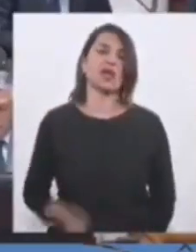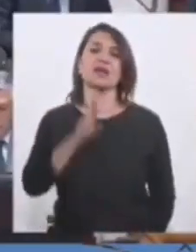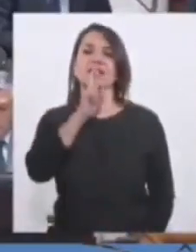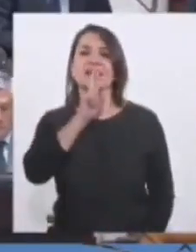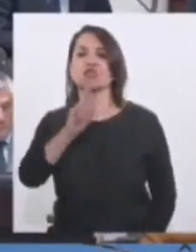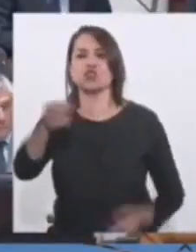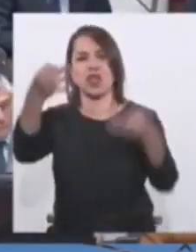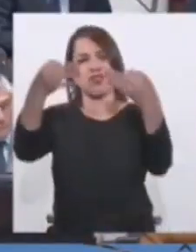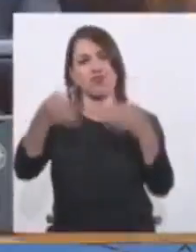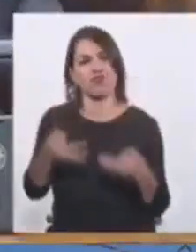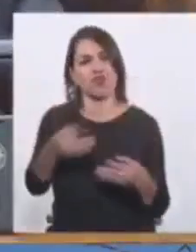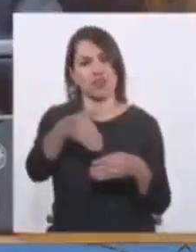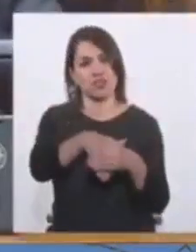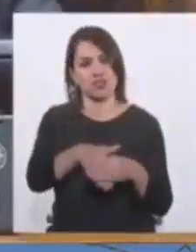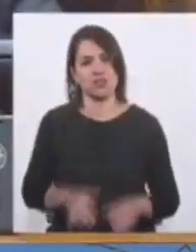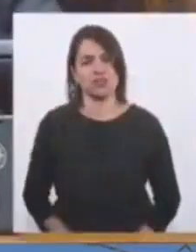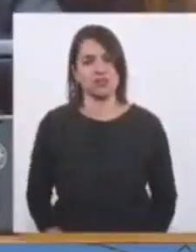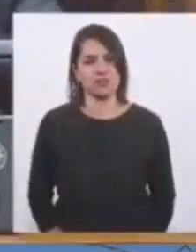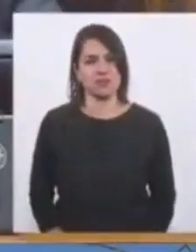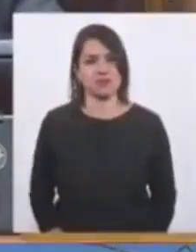Resultado.